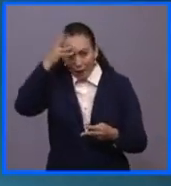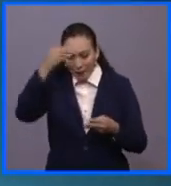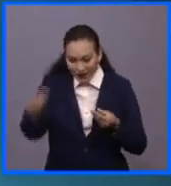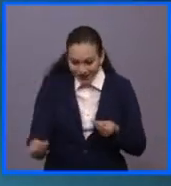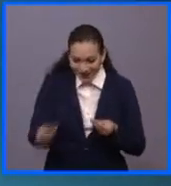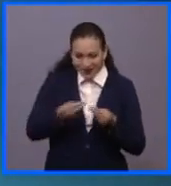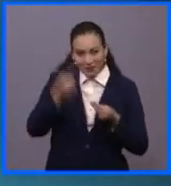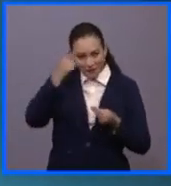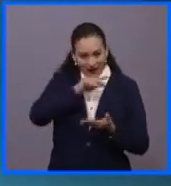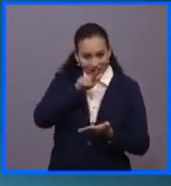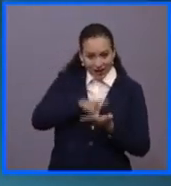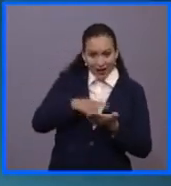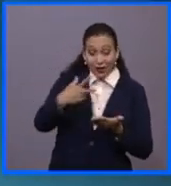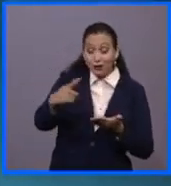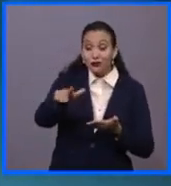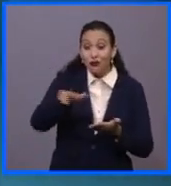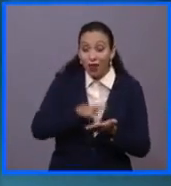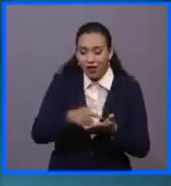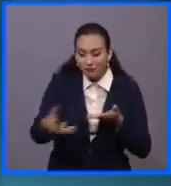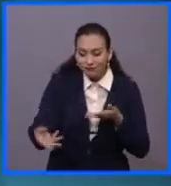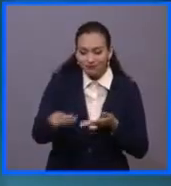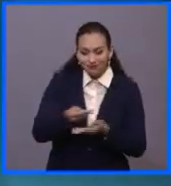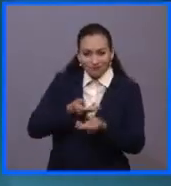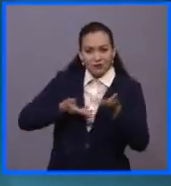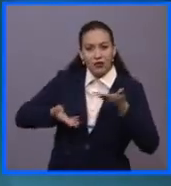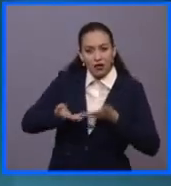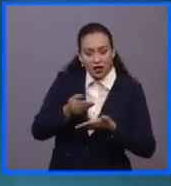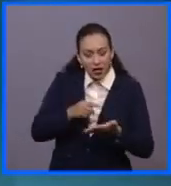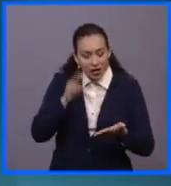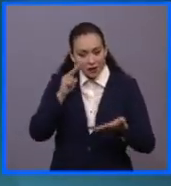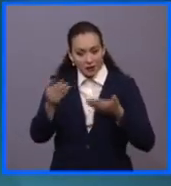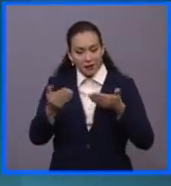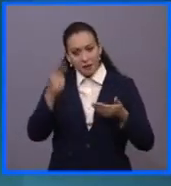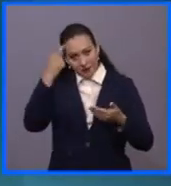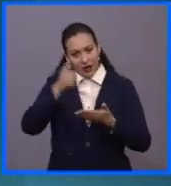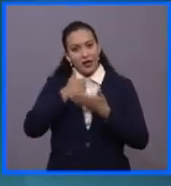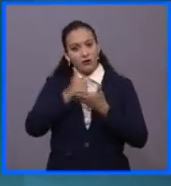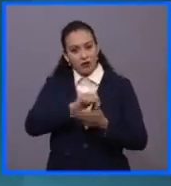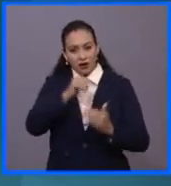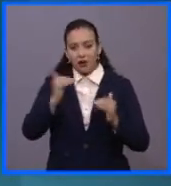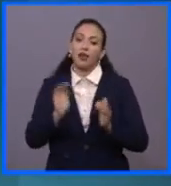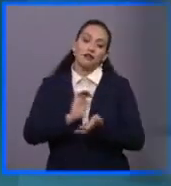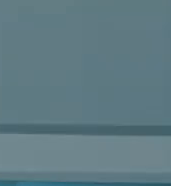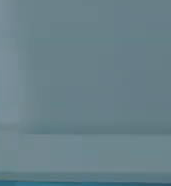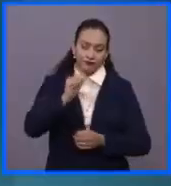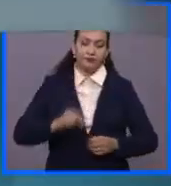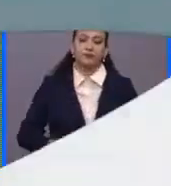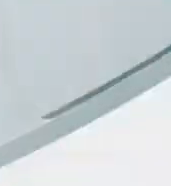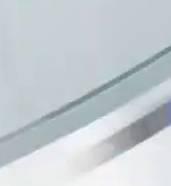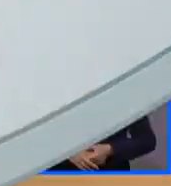justicia ordinaria para asegurar que no presenten discriminación ni prejuicios.